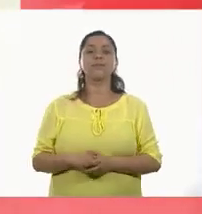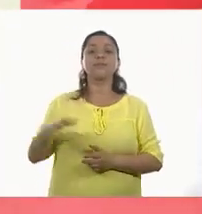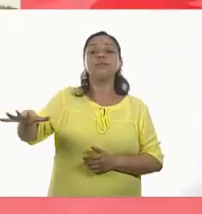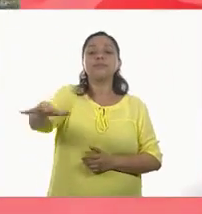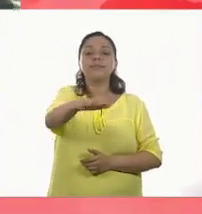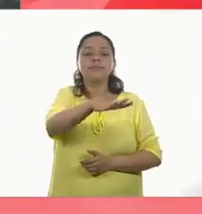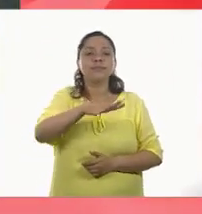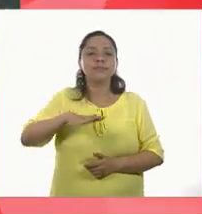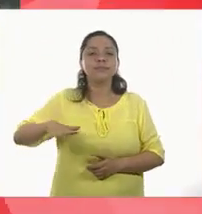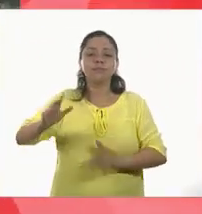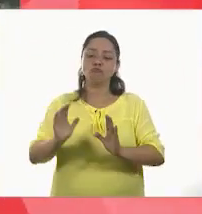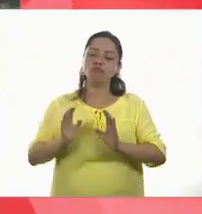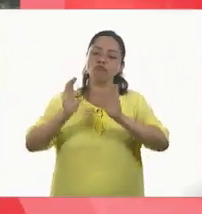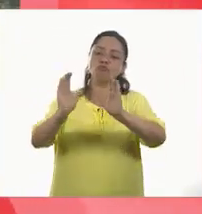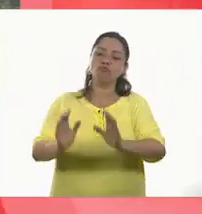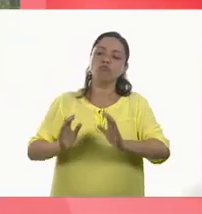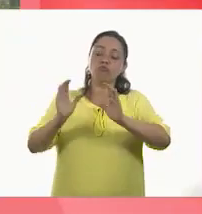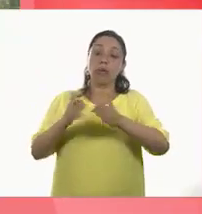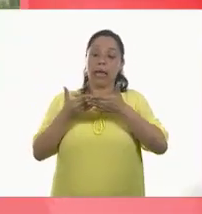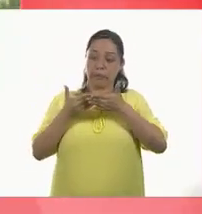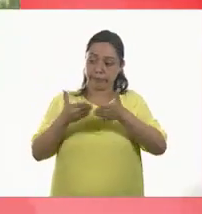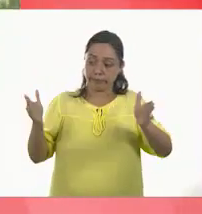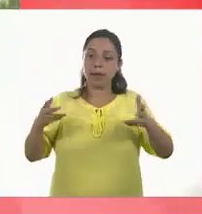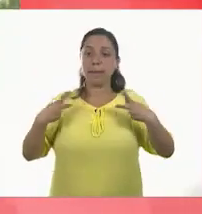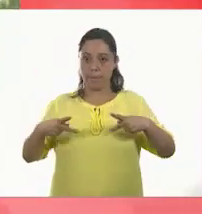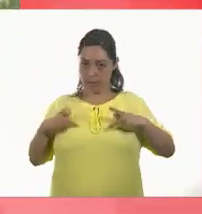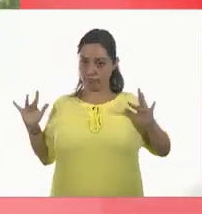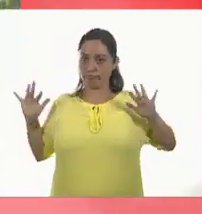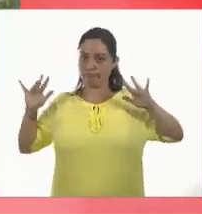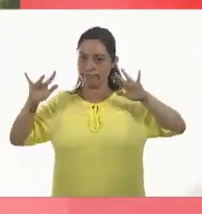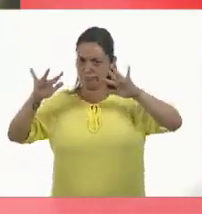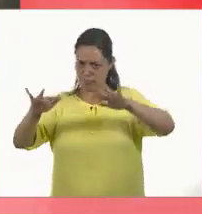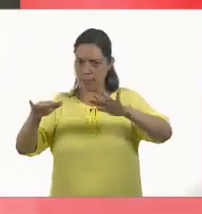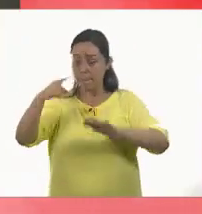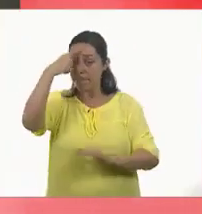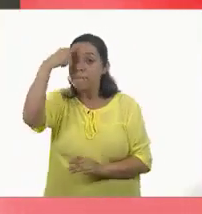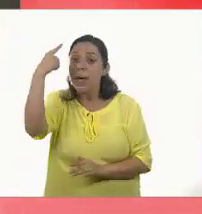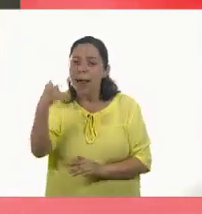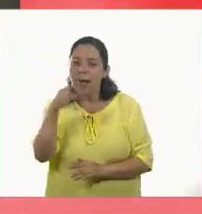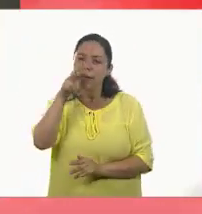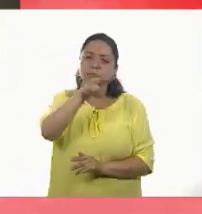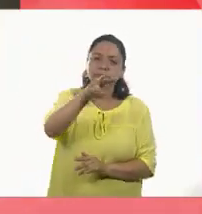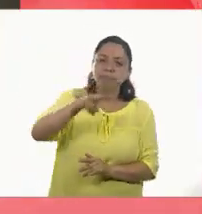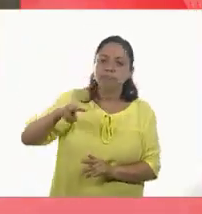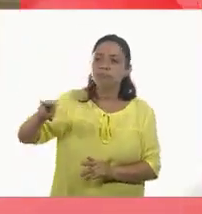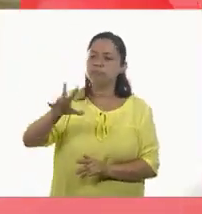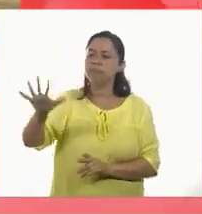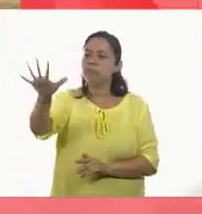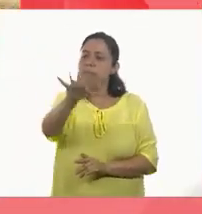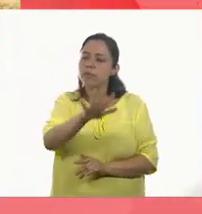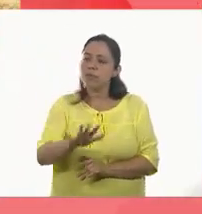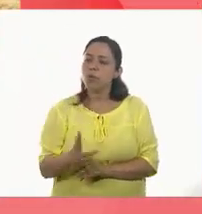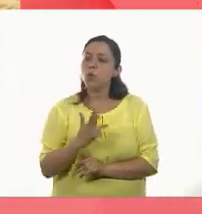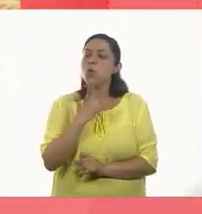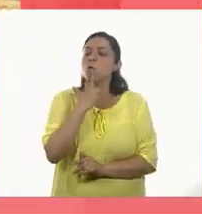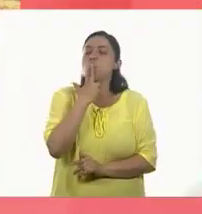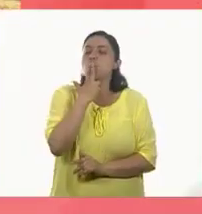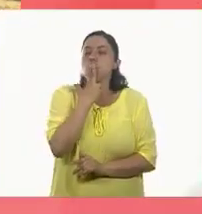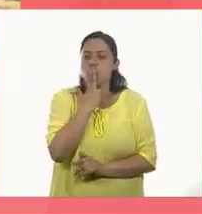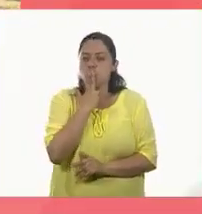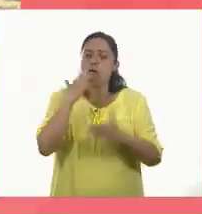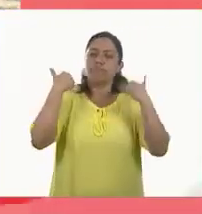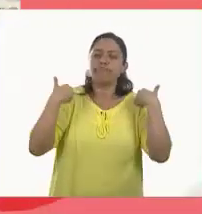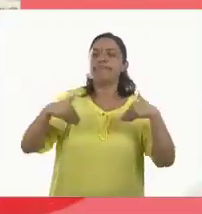ecológica que abre sus puertas al público con el propósito de que los visitantes valoren, a través de una experiencia recreativa y